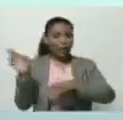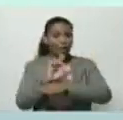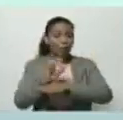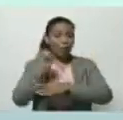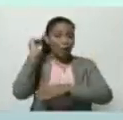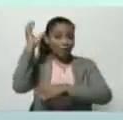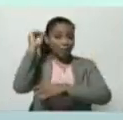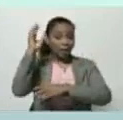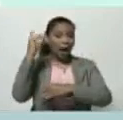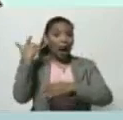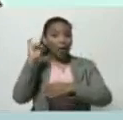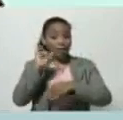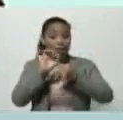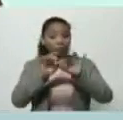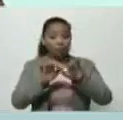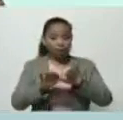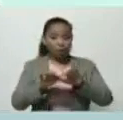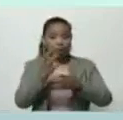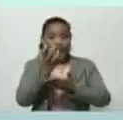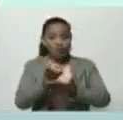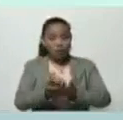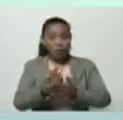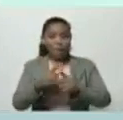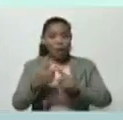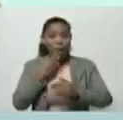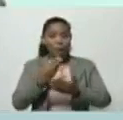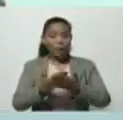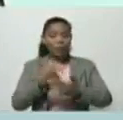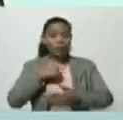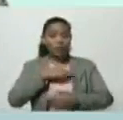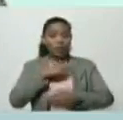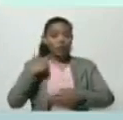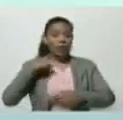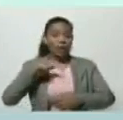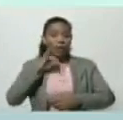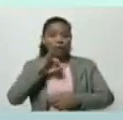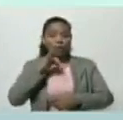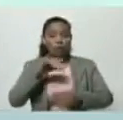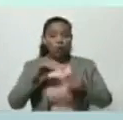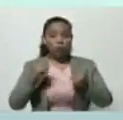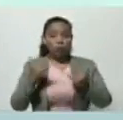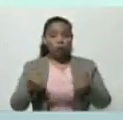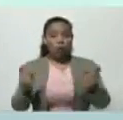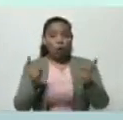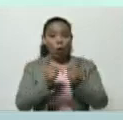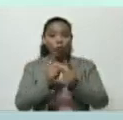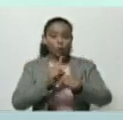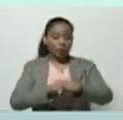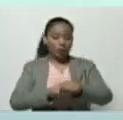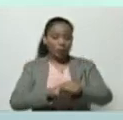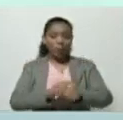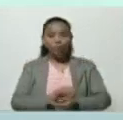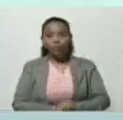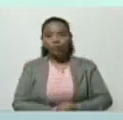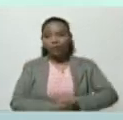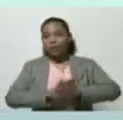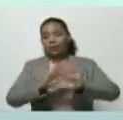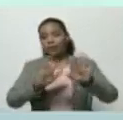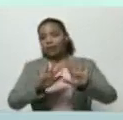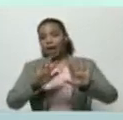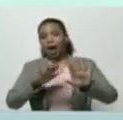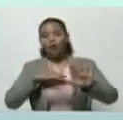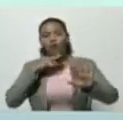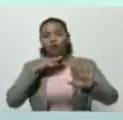hay que transcribir, hay que cargar, pero nos va a permitir a nosotros tener esa información en muy breve tiempo. Ya tenemos todo lo